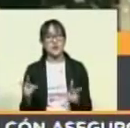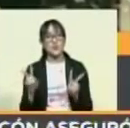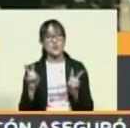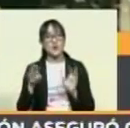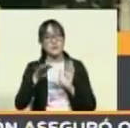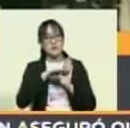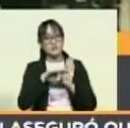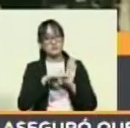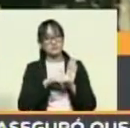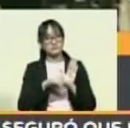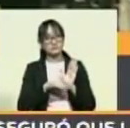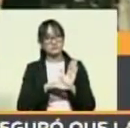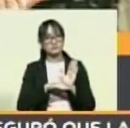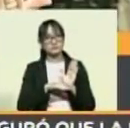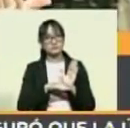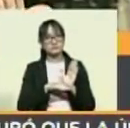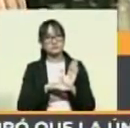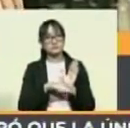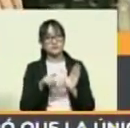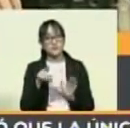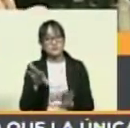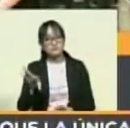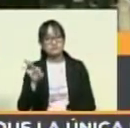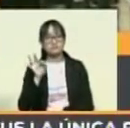etapa cuando usted fue electo